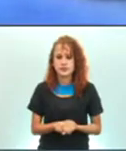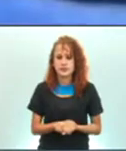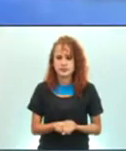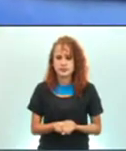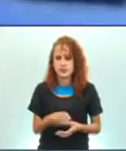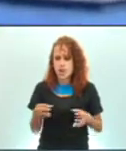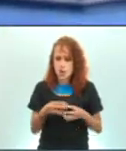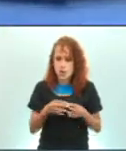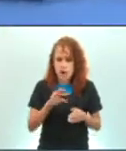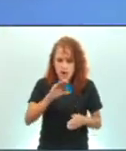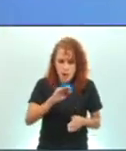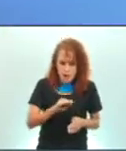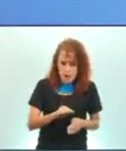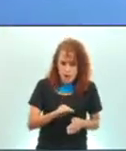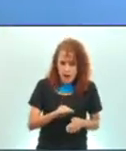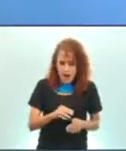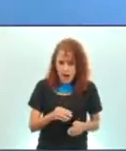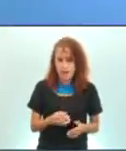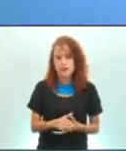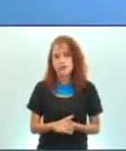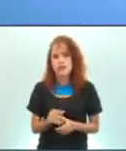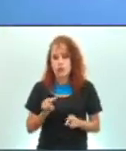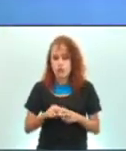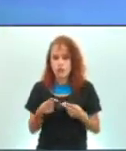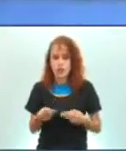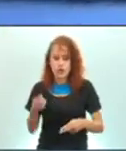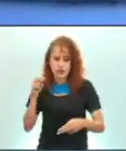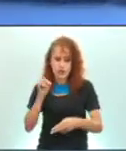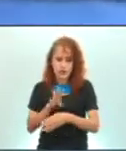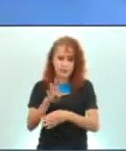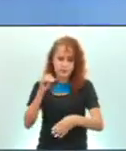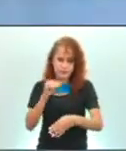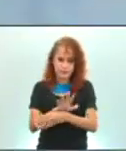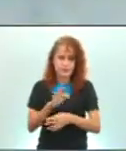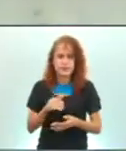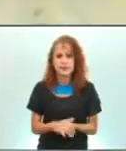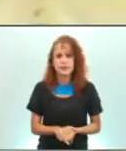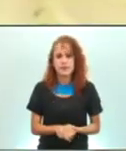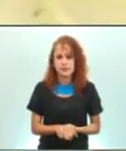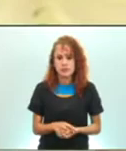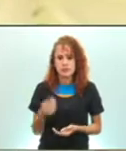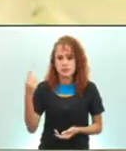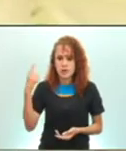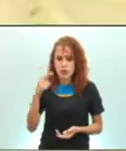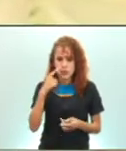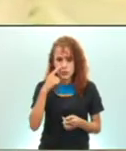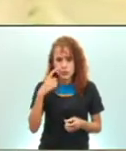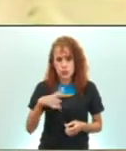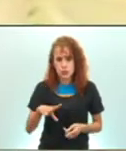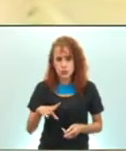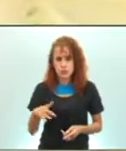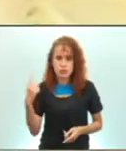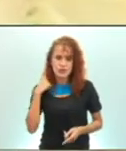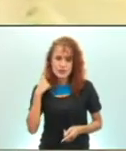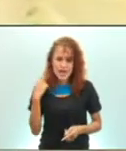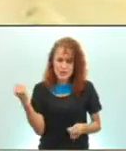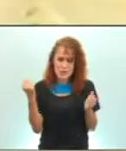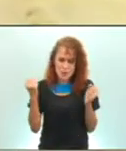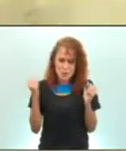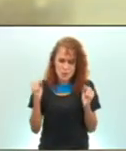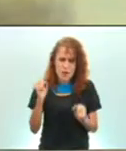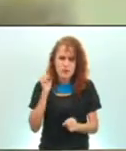En zonas muy bajas, donde el mar siempre ha penetrado, pero no con la fuerza de los últimos años.